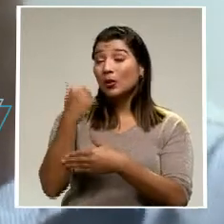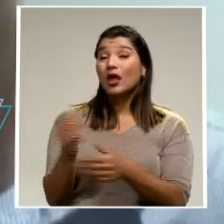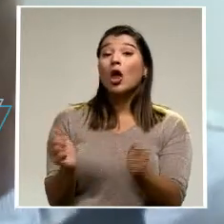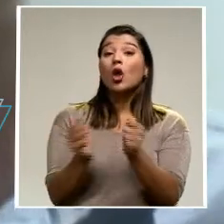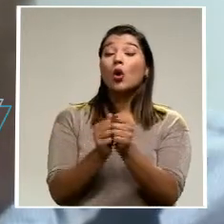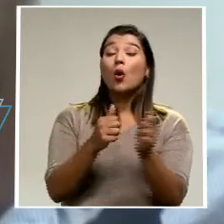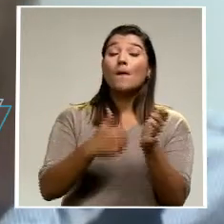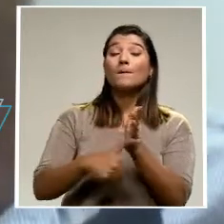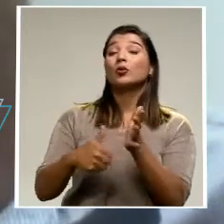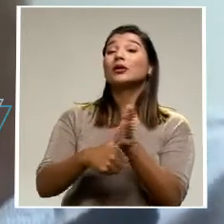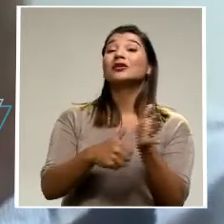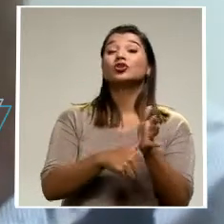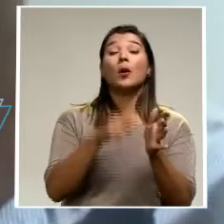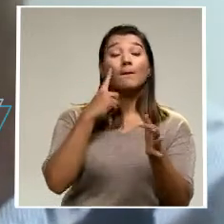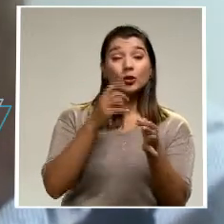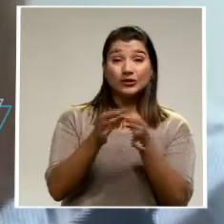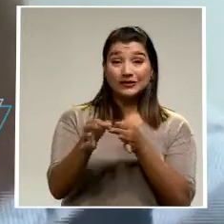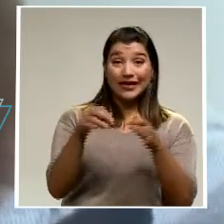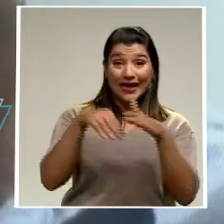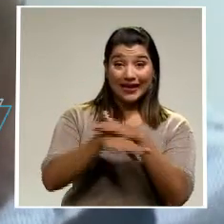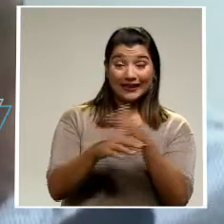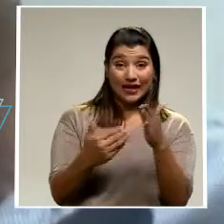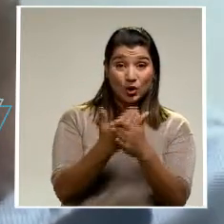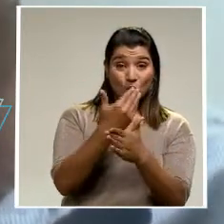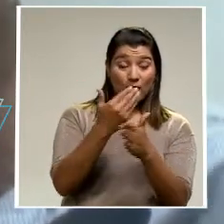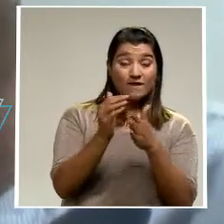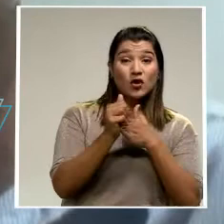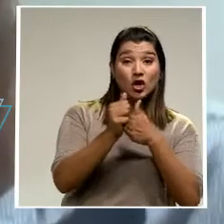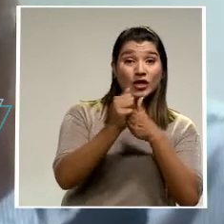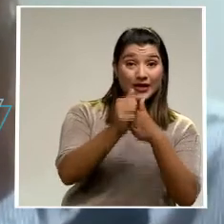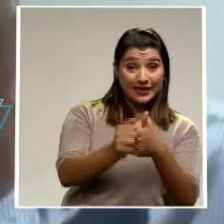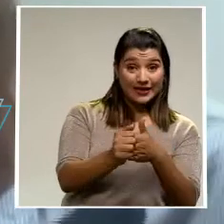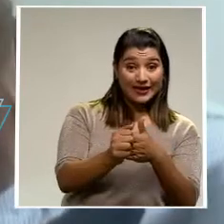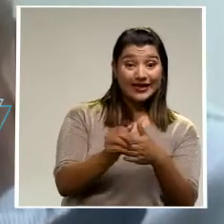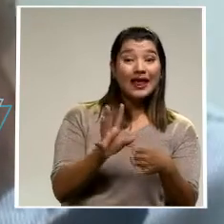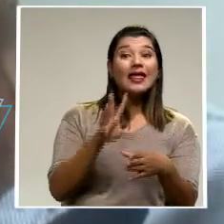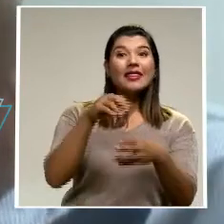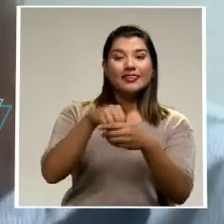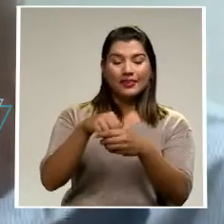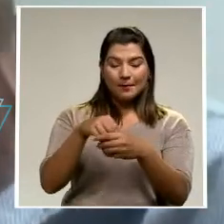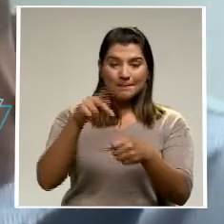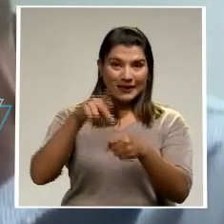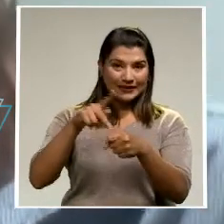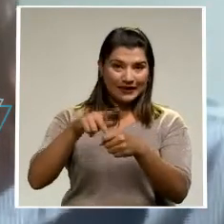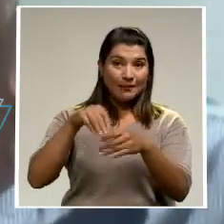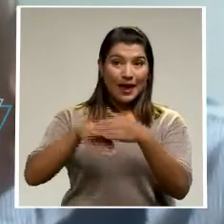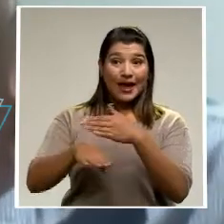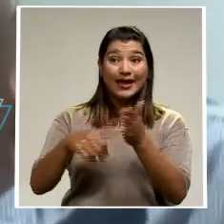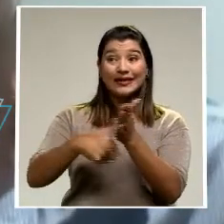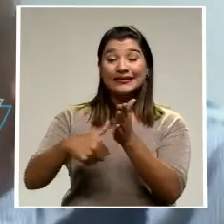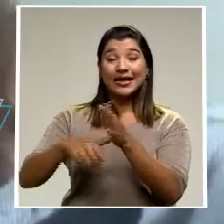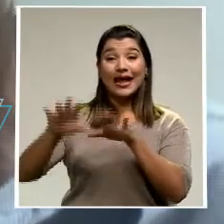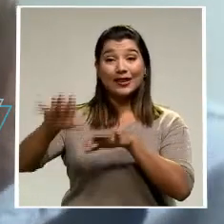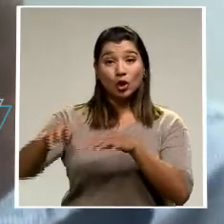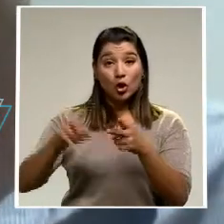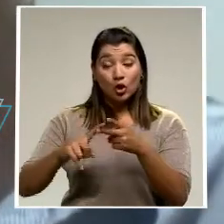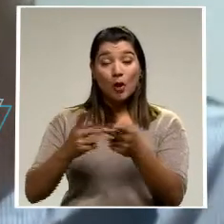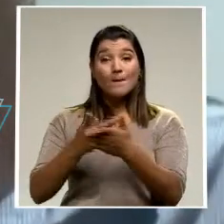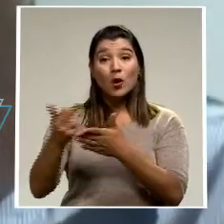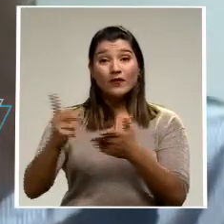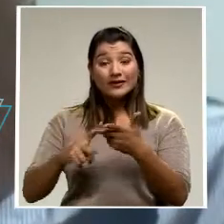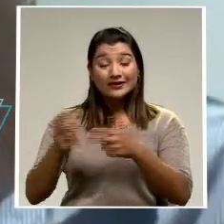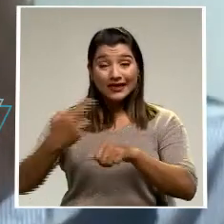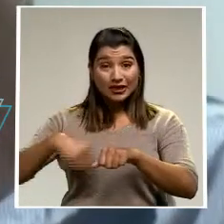¿verdad? Entran nuevos liderazgos que pasan a formar parte de las cantonales, luego de las provinciales y luego de la nacional, quedando una